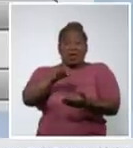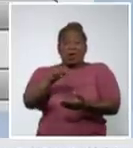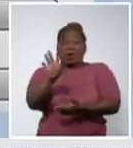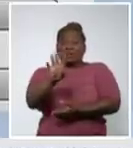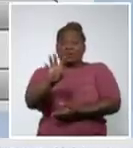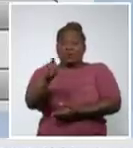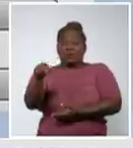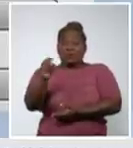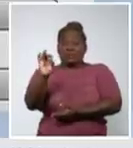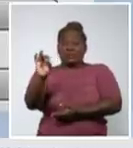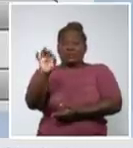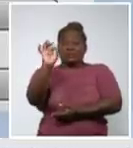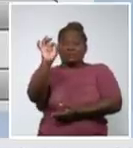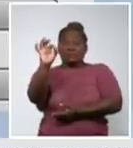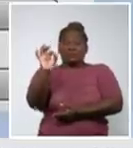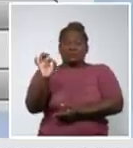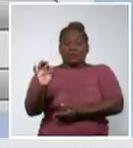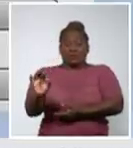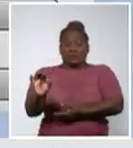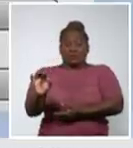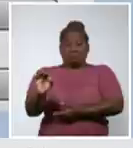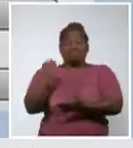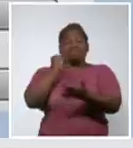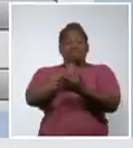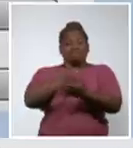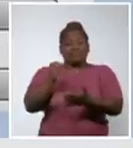44,7%, confirma